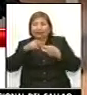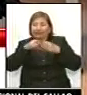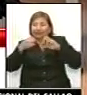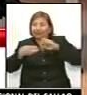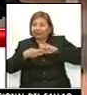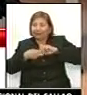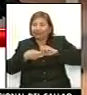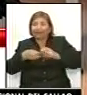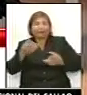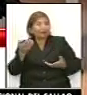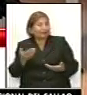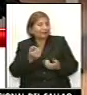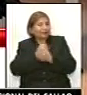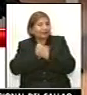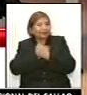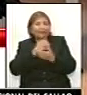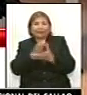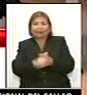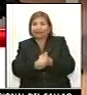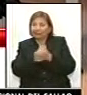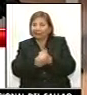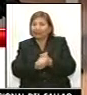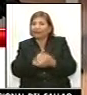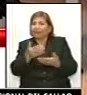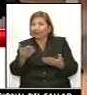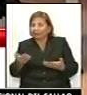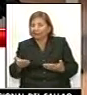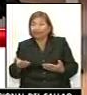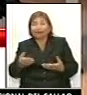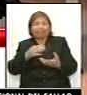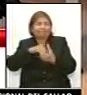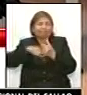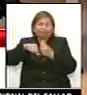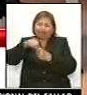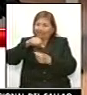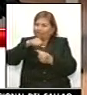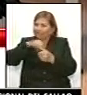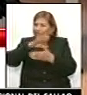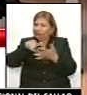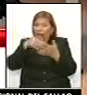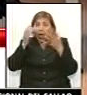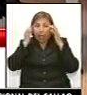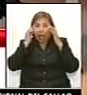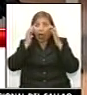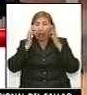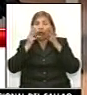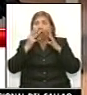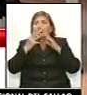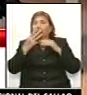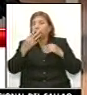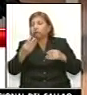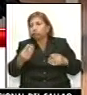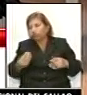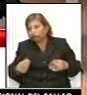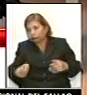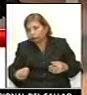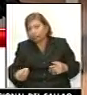mete el tema de la vocación, mete el tema de la amistad. Entonces, te envuelve todo eso para que la persona